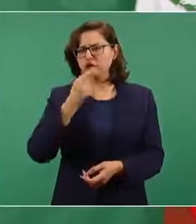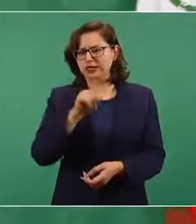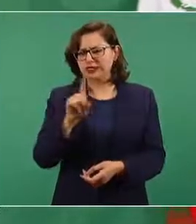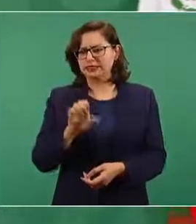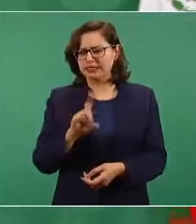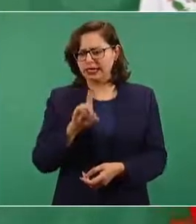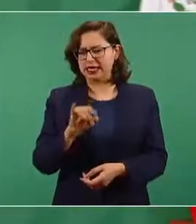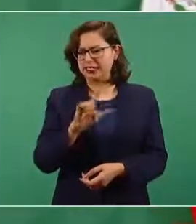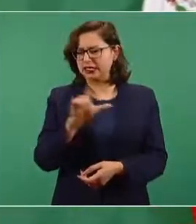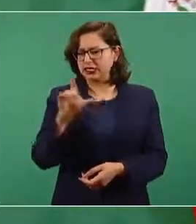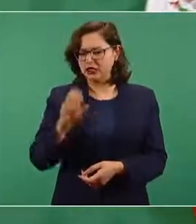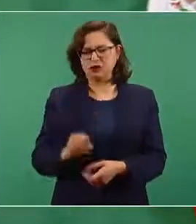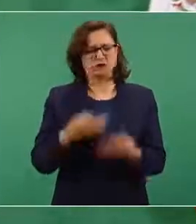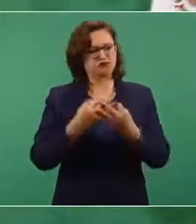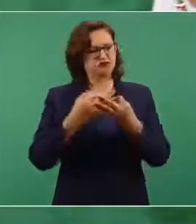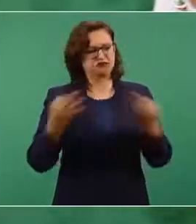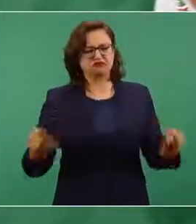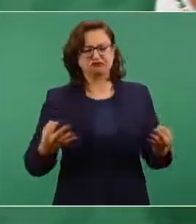y les quitaron tierras.